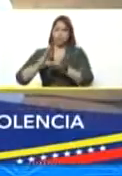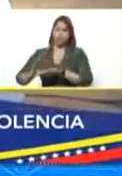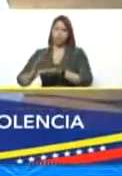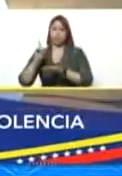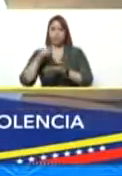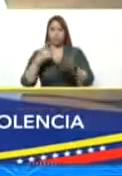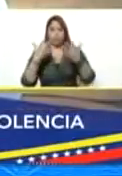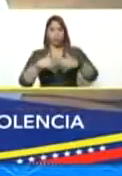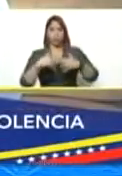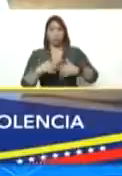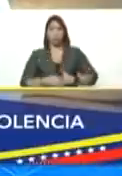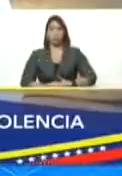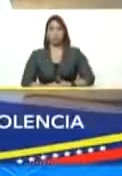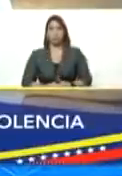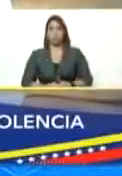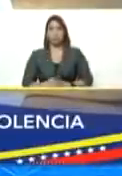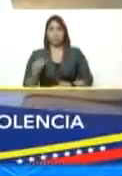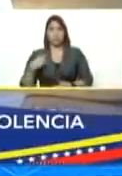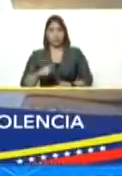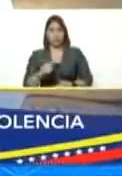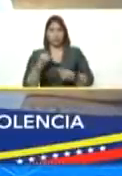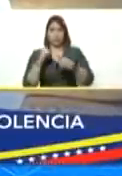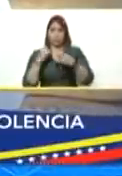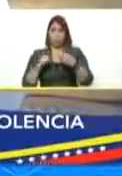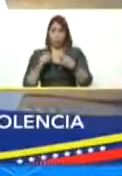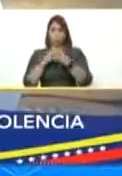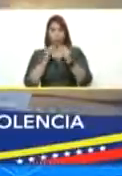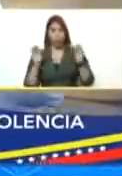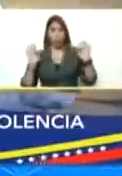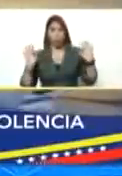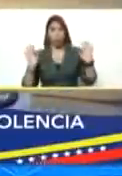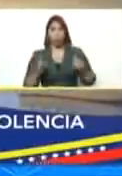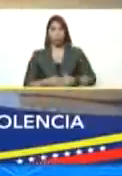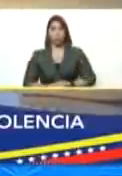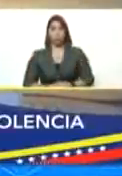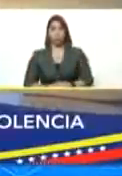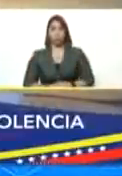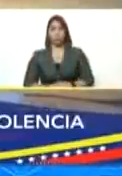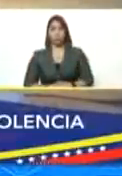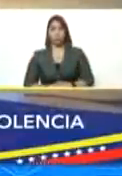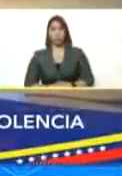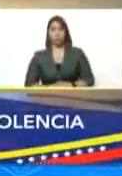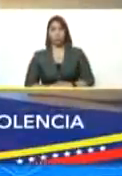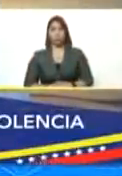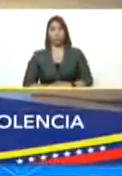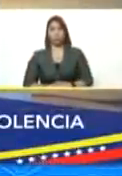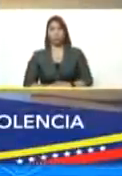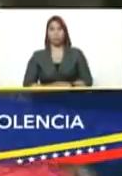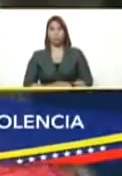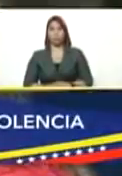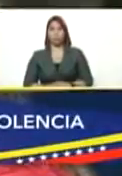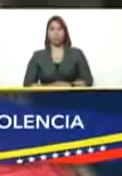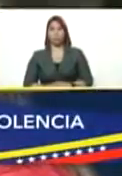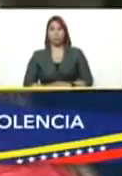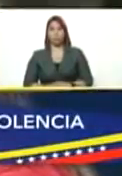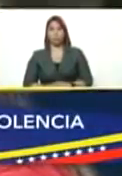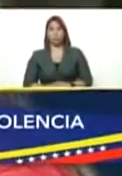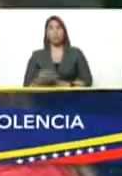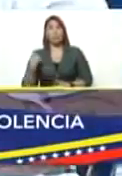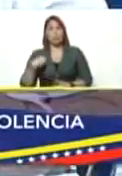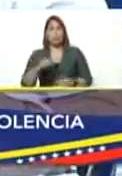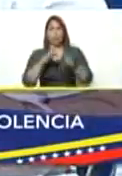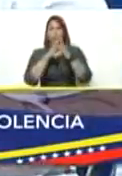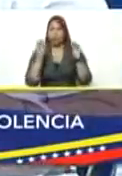mediana industria. Tenemos los instrumentos, José Gregorio, José Ramón, Rosa. Tenemos